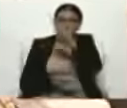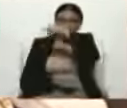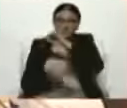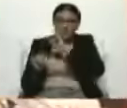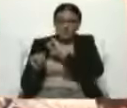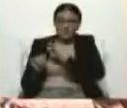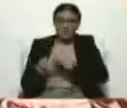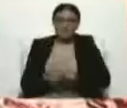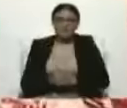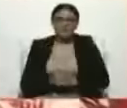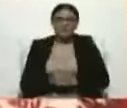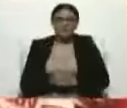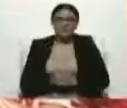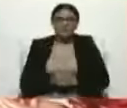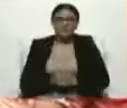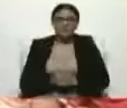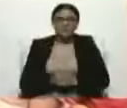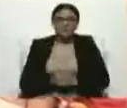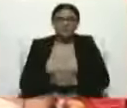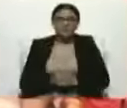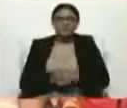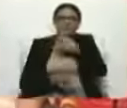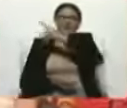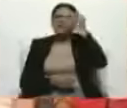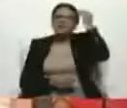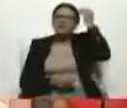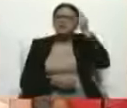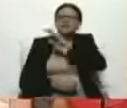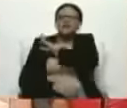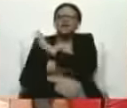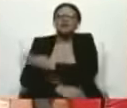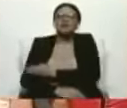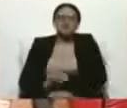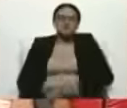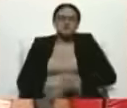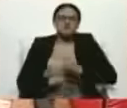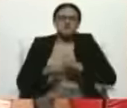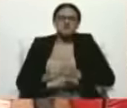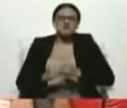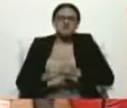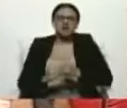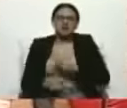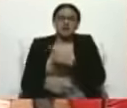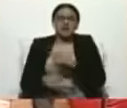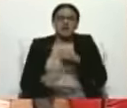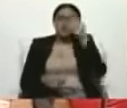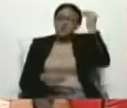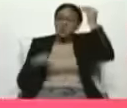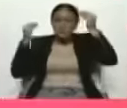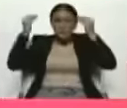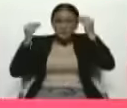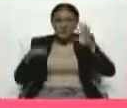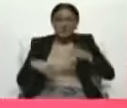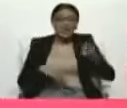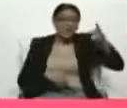que ellos tienen más vida con el chavismo que con el extremismo